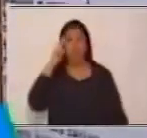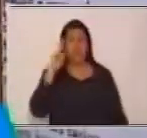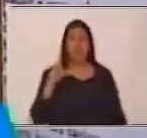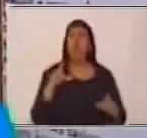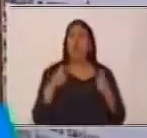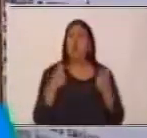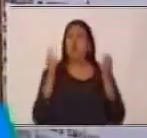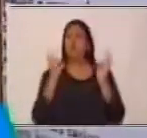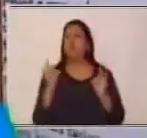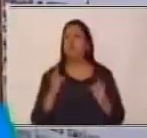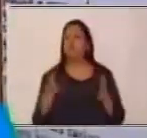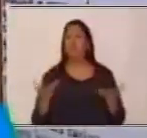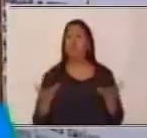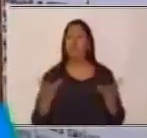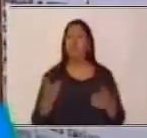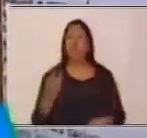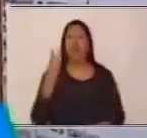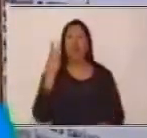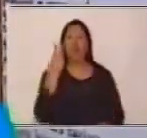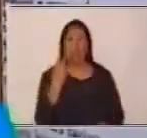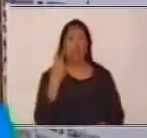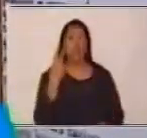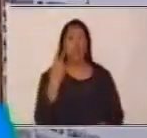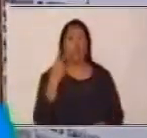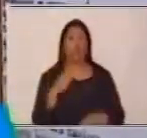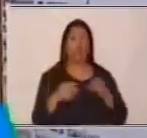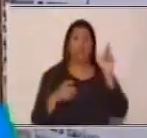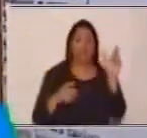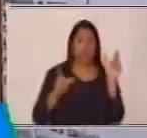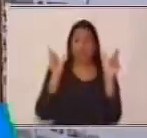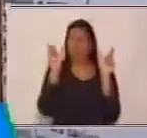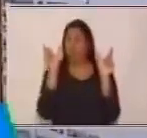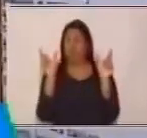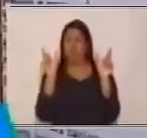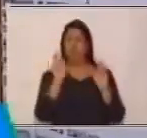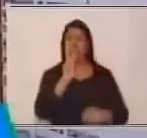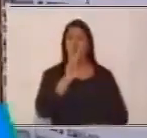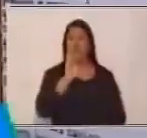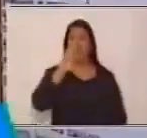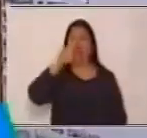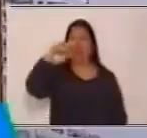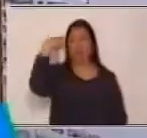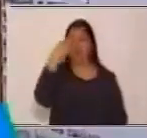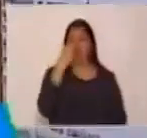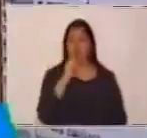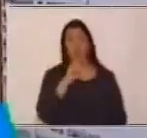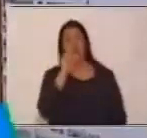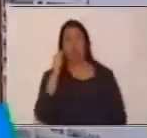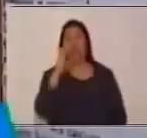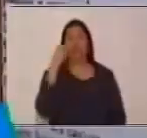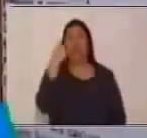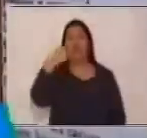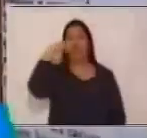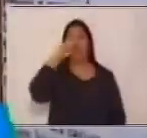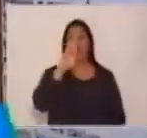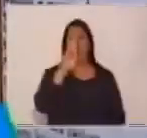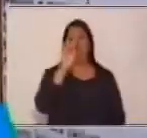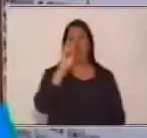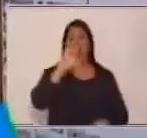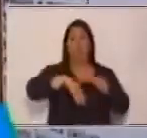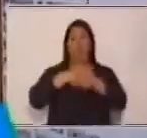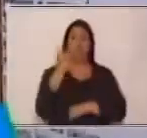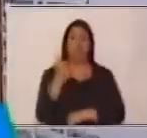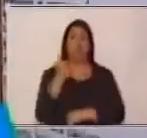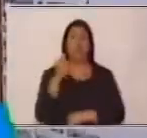Encontramos dos partes fundamentales, el verso y la estrofa. Lo vimos en la sesión anterior. Ahora ya eres capaz